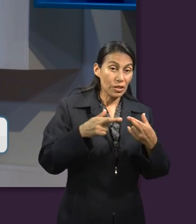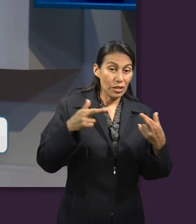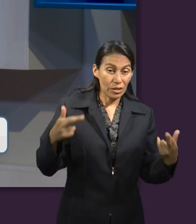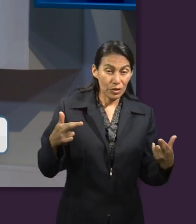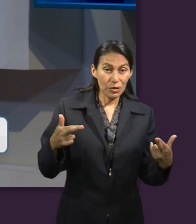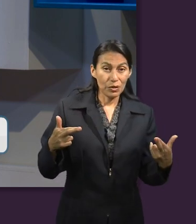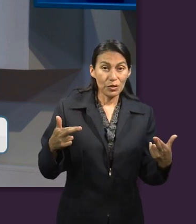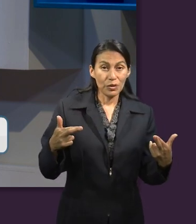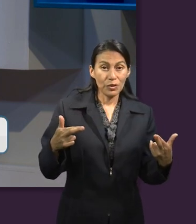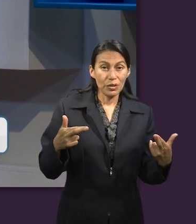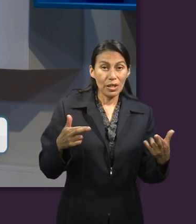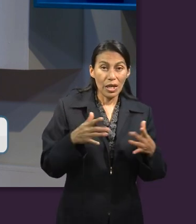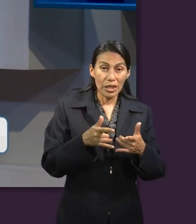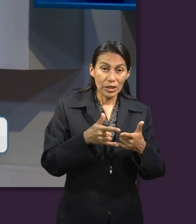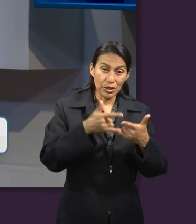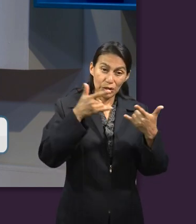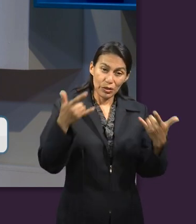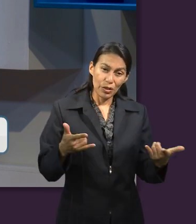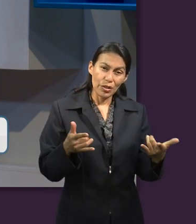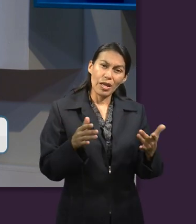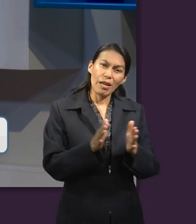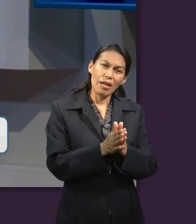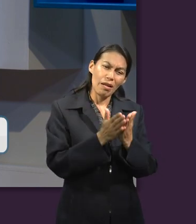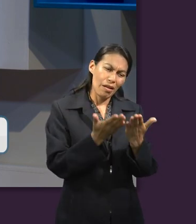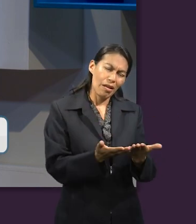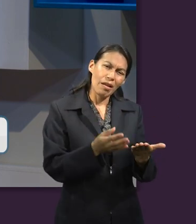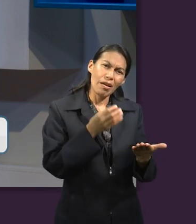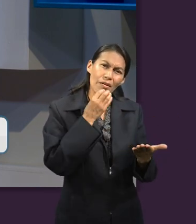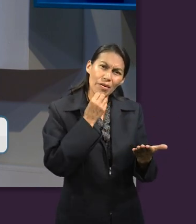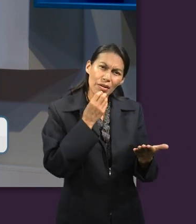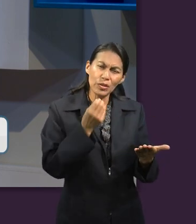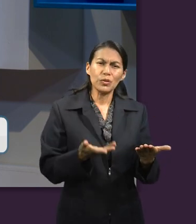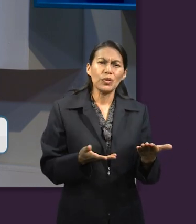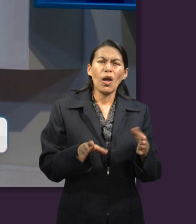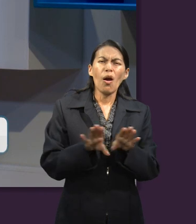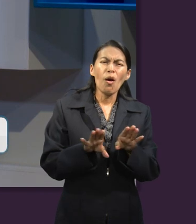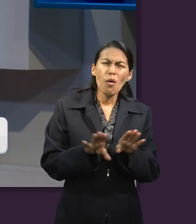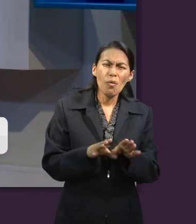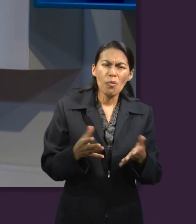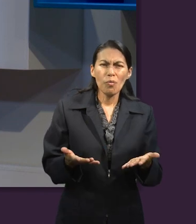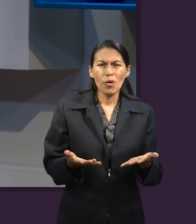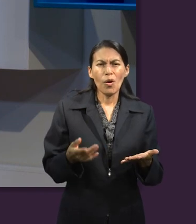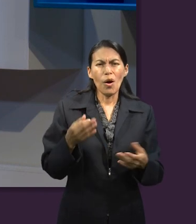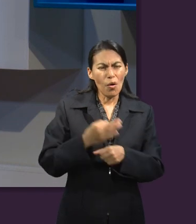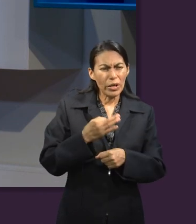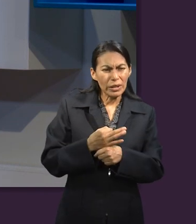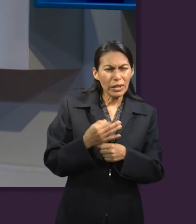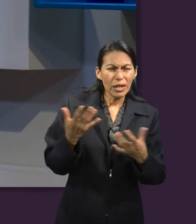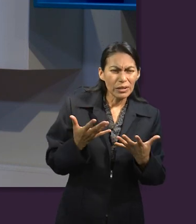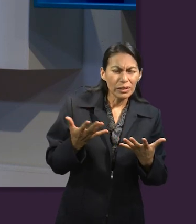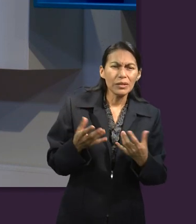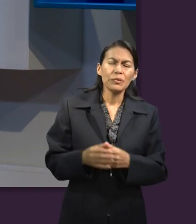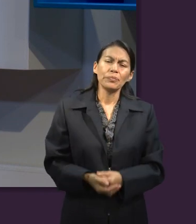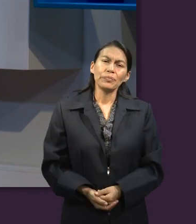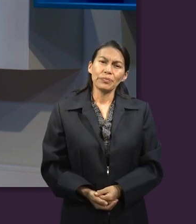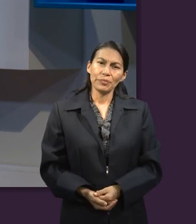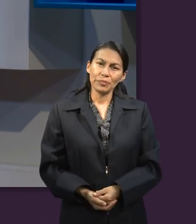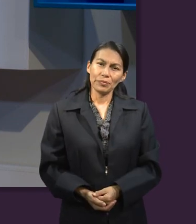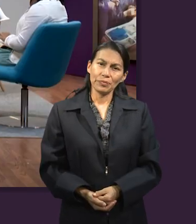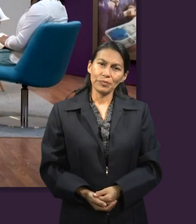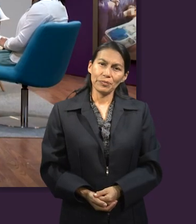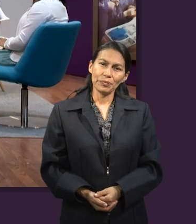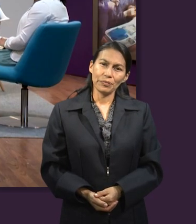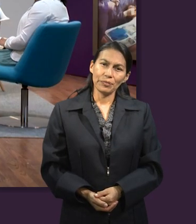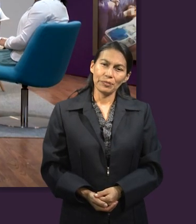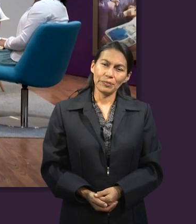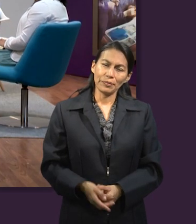abraham y su relación con la historia completa del relato bíblico y cómo aplicarlo hoy en día